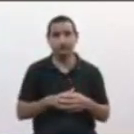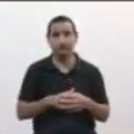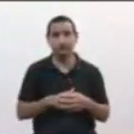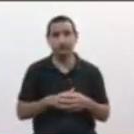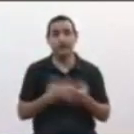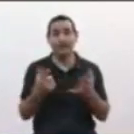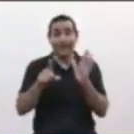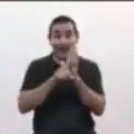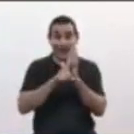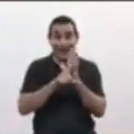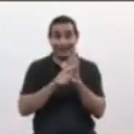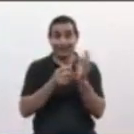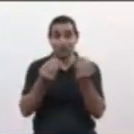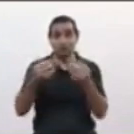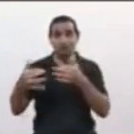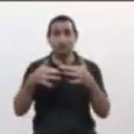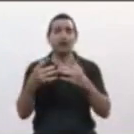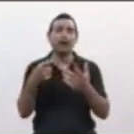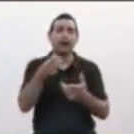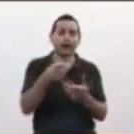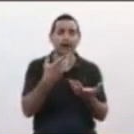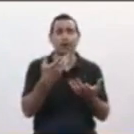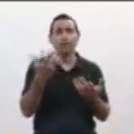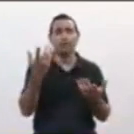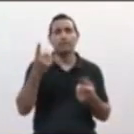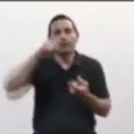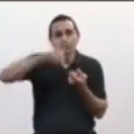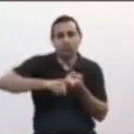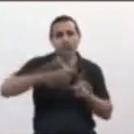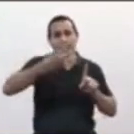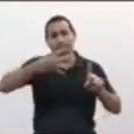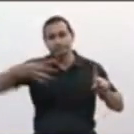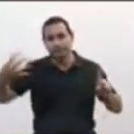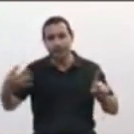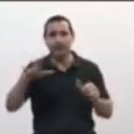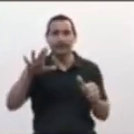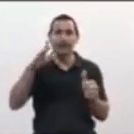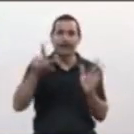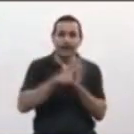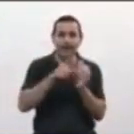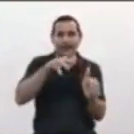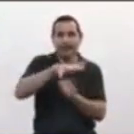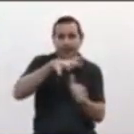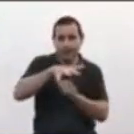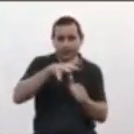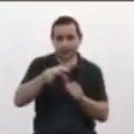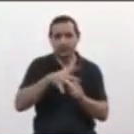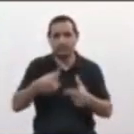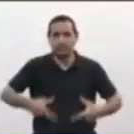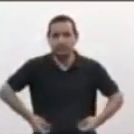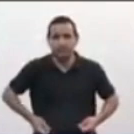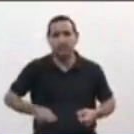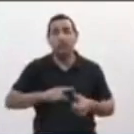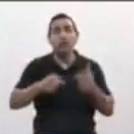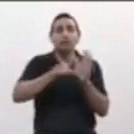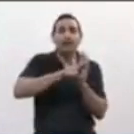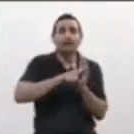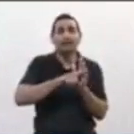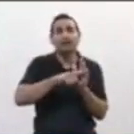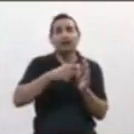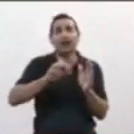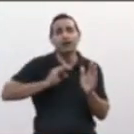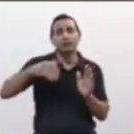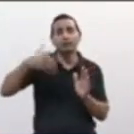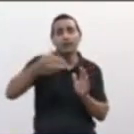su gestión el matrimonio igualitario la ley de identidad de género lidera dura de trompas mucho después vino un tiempo